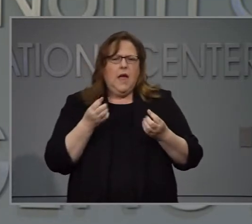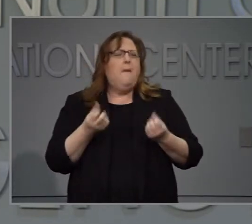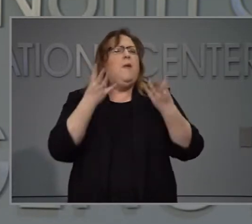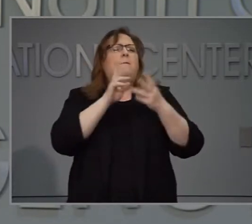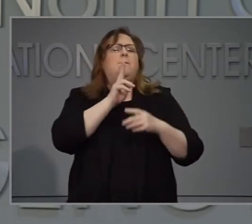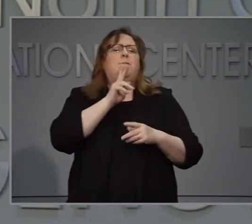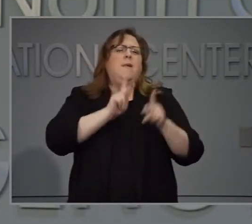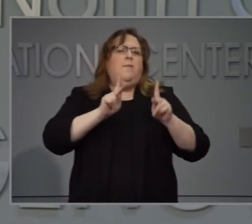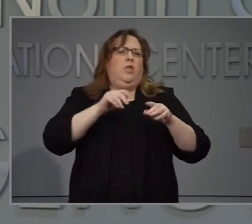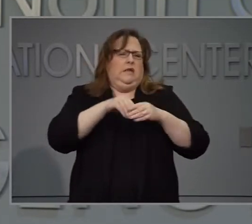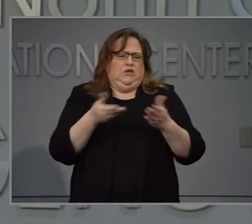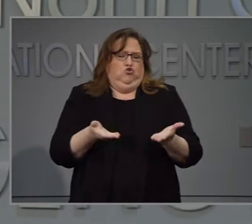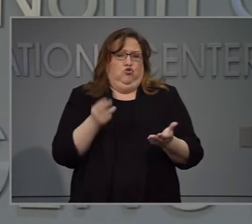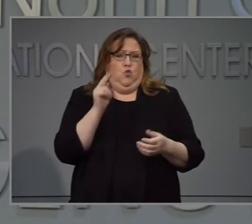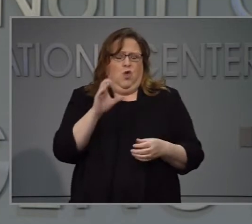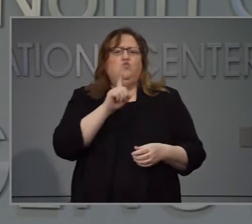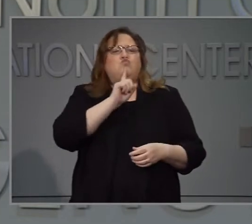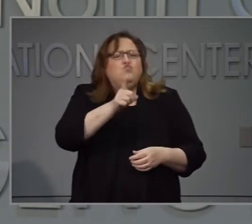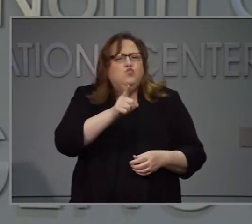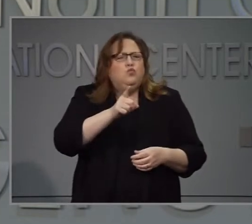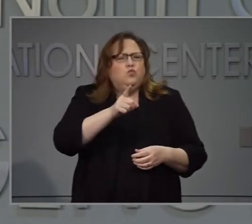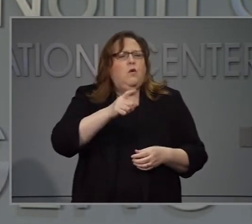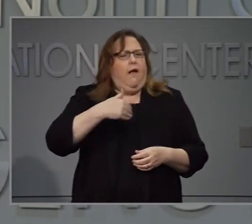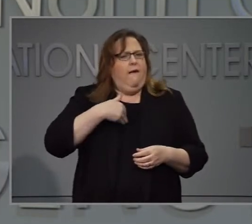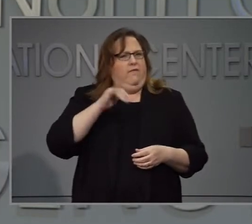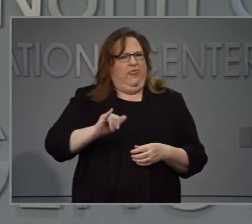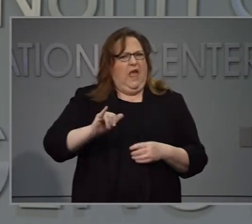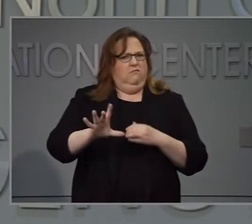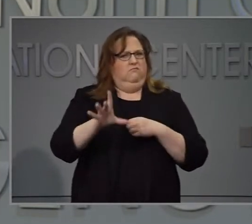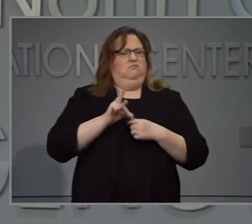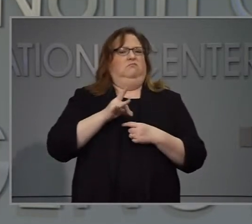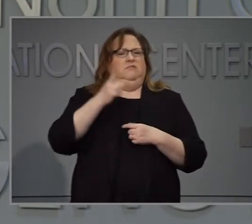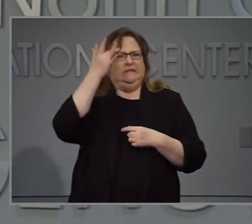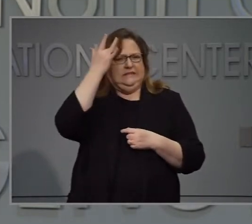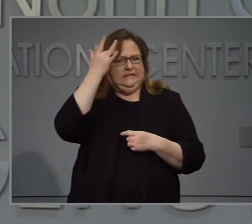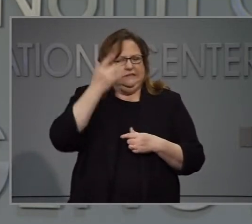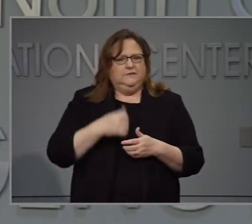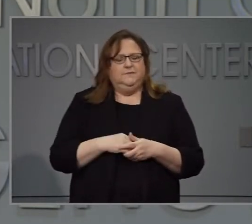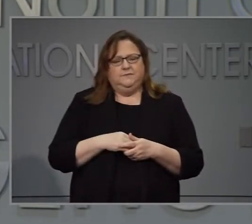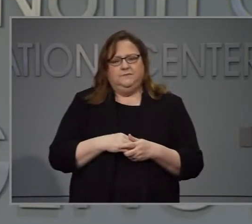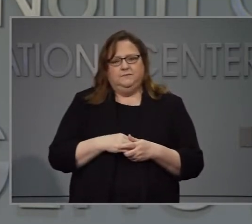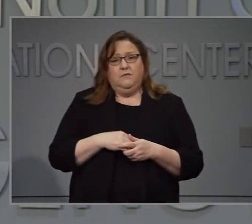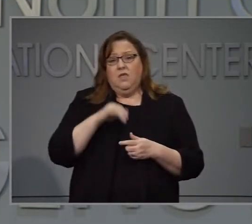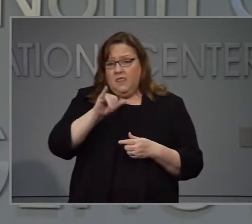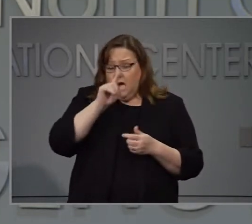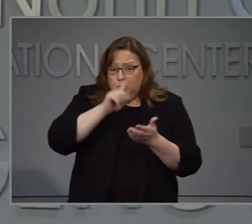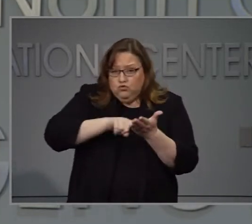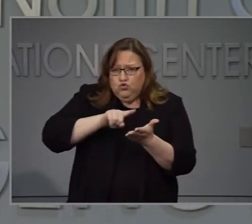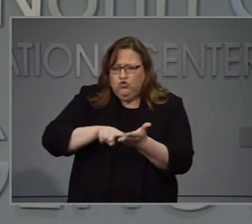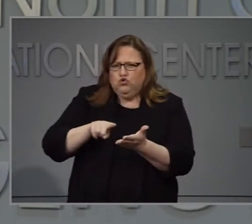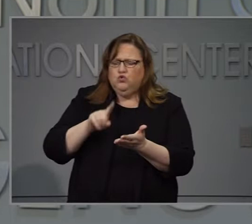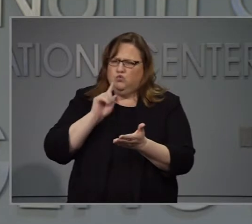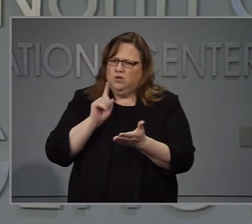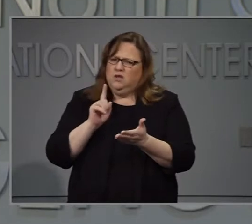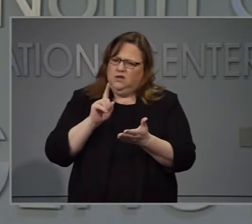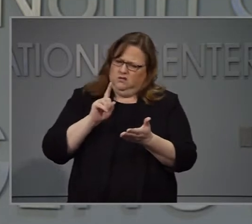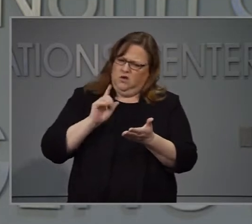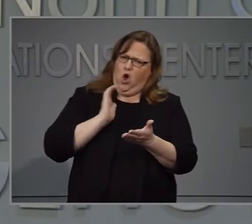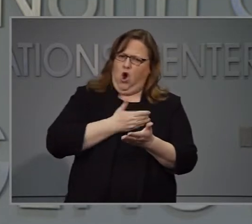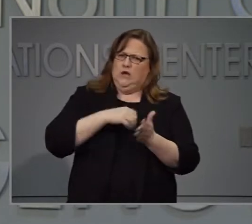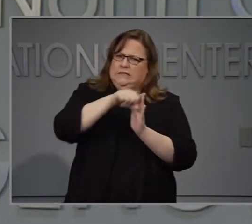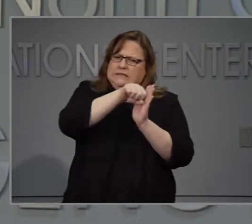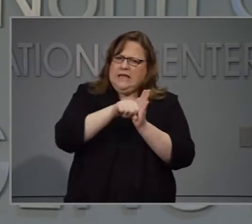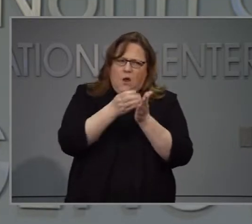se ha ampliado la enfermedad en carolina del norte esta investigación forma parte de un esfuerzo estatal coordinado para